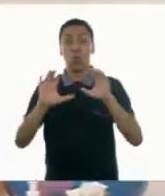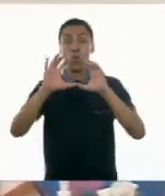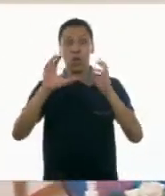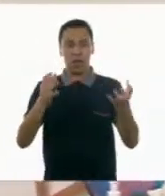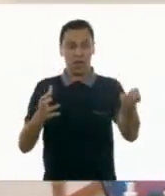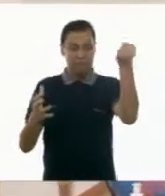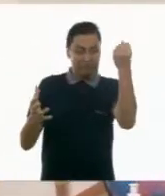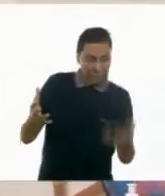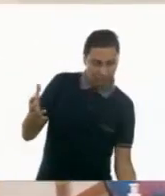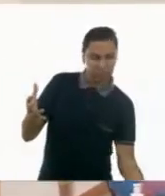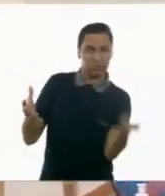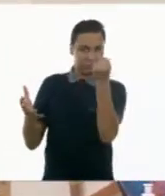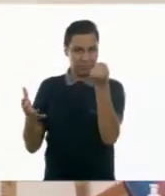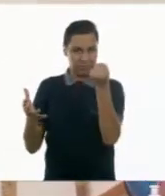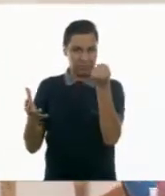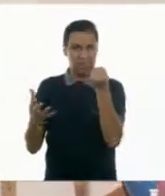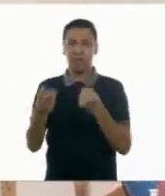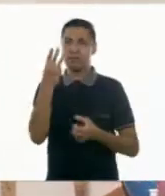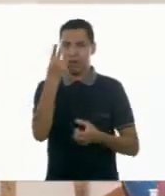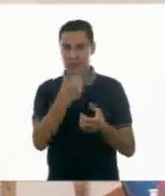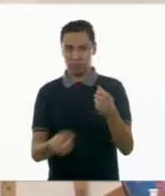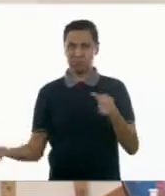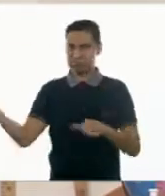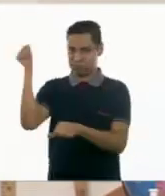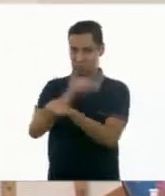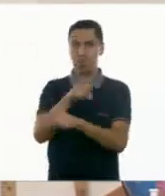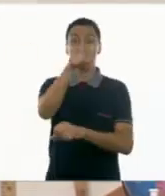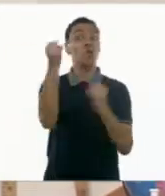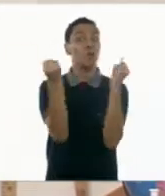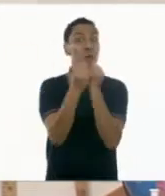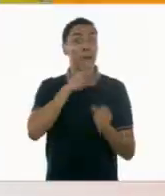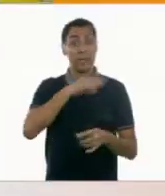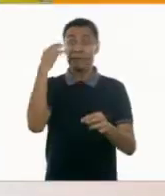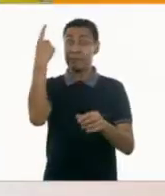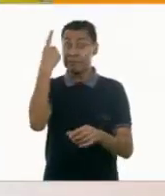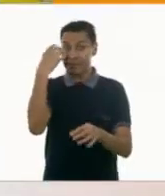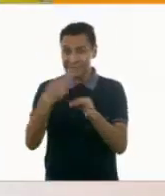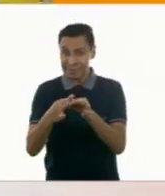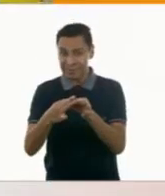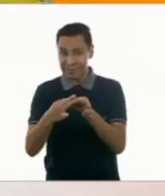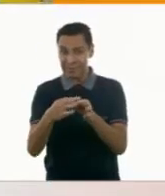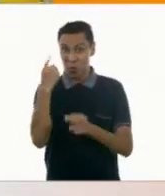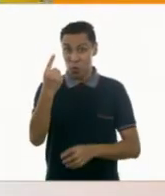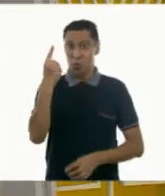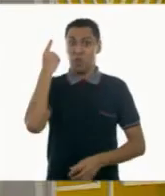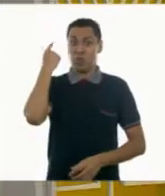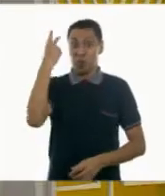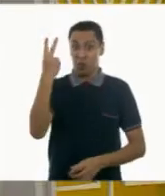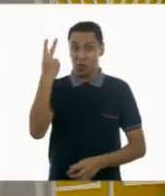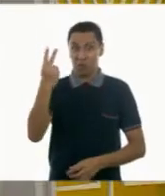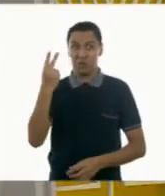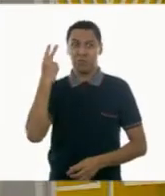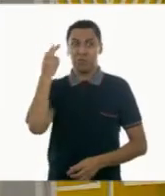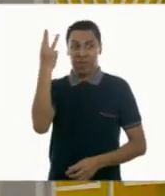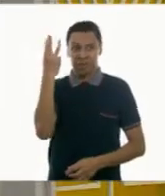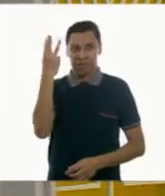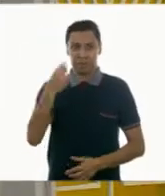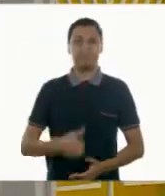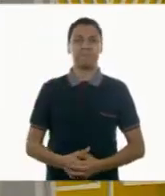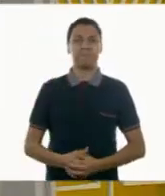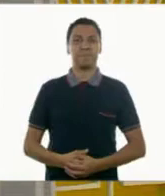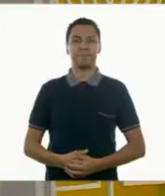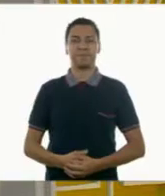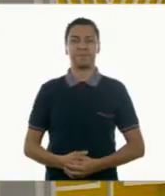Tres vueltas, ¿ok? Sí. A la cuenta de tres. En casa inténtenlos, ¿estamos listos? Dos, tres. Uno, dos,